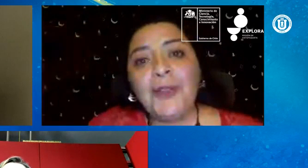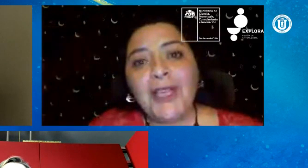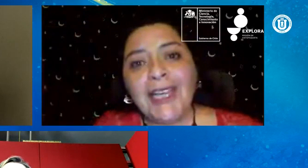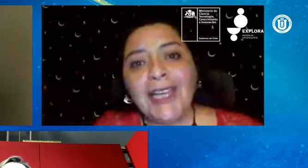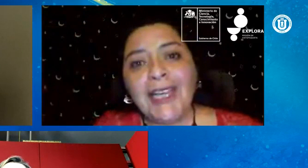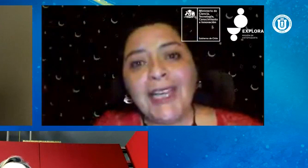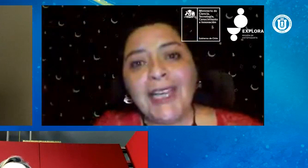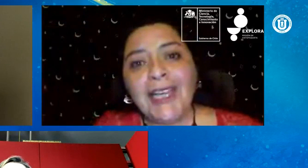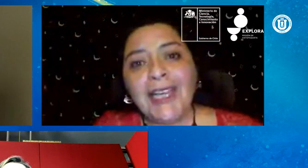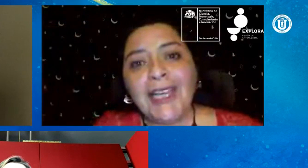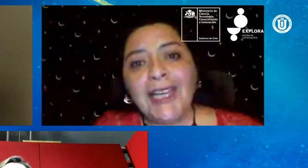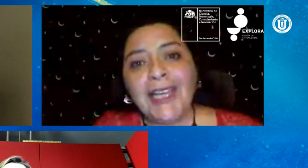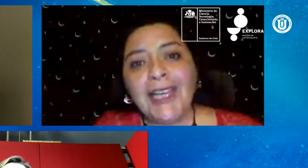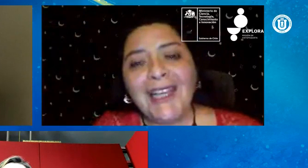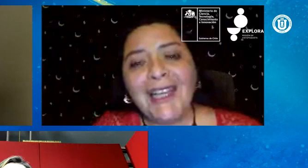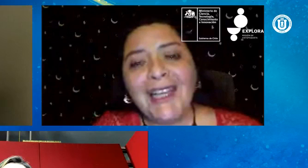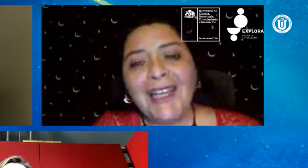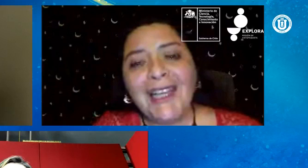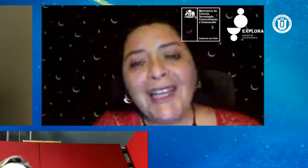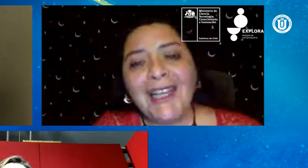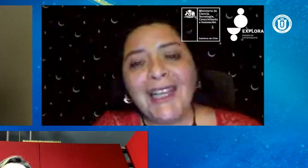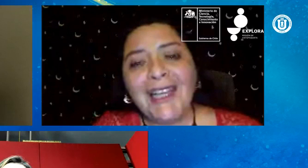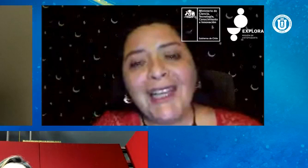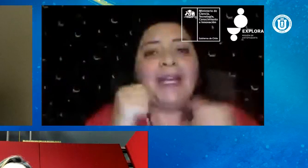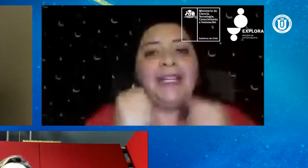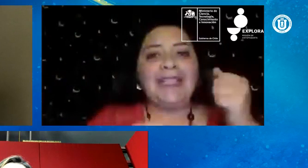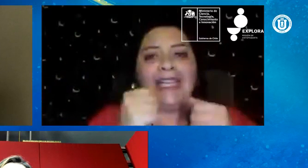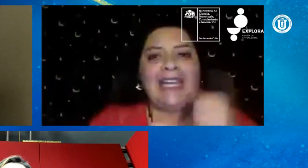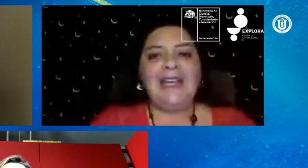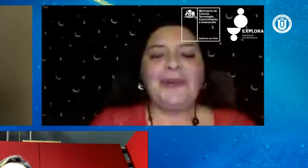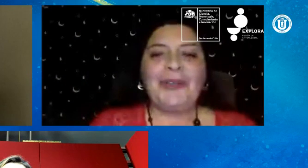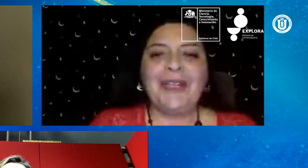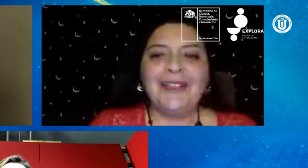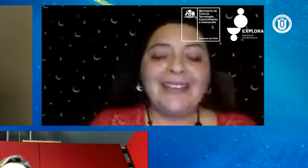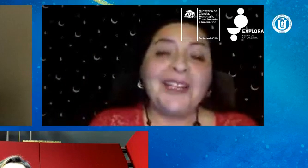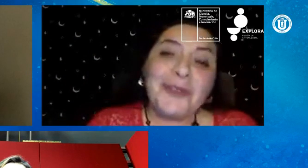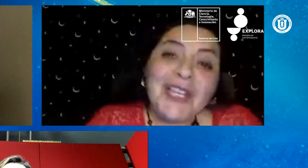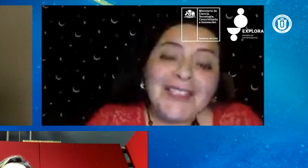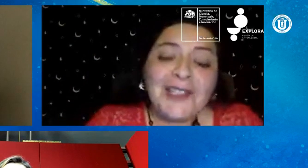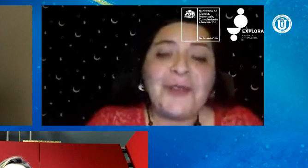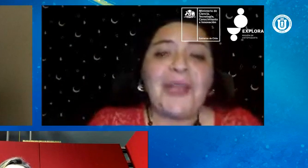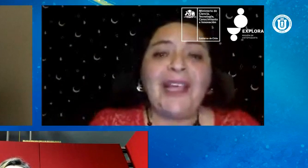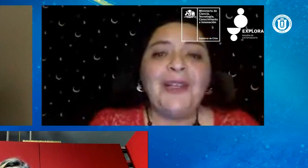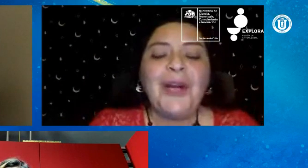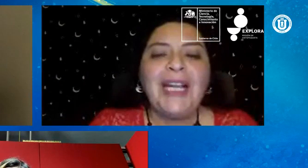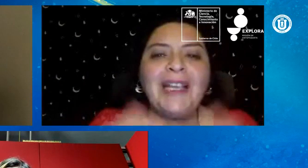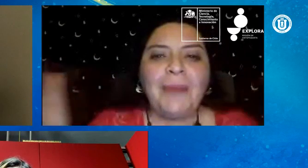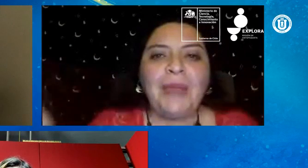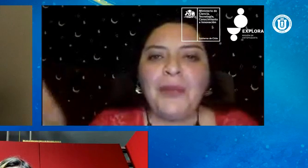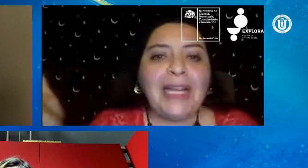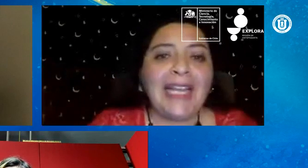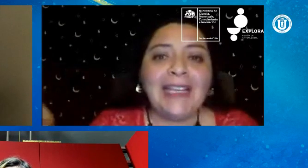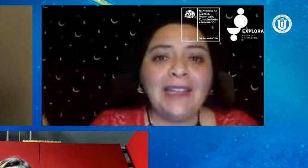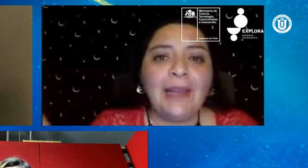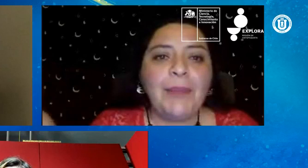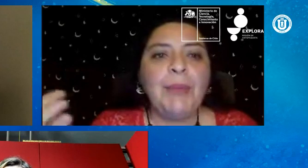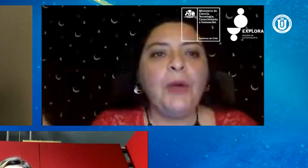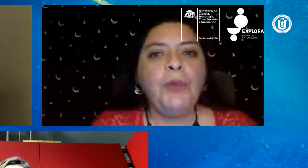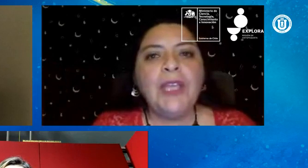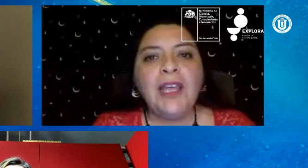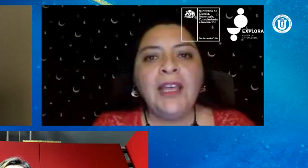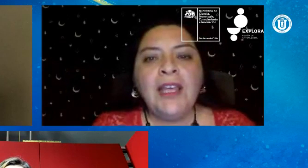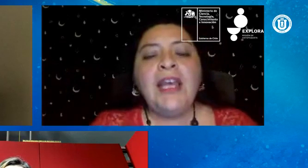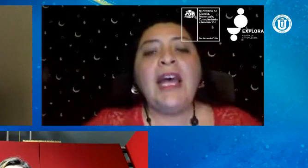caída, que para nosotros sería ideal para salir ahí haciendo ciencia ciudadana, ojalá, llamando a la gente de la misma